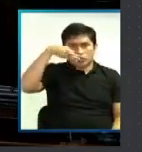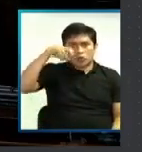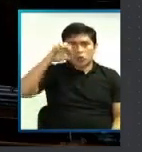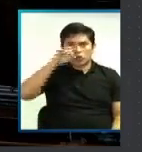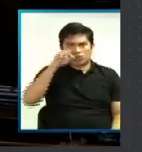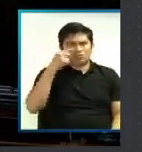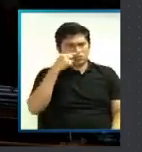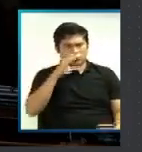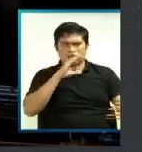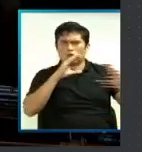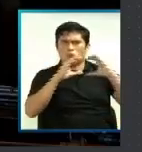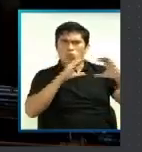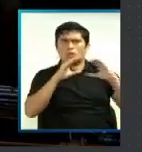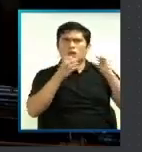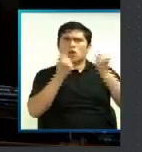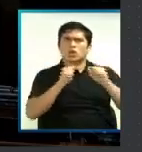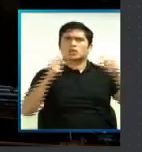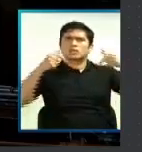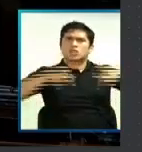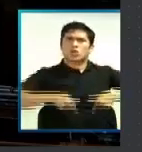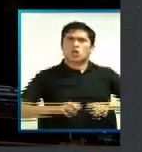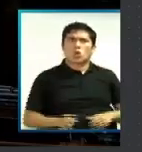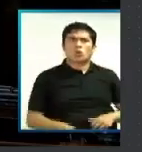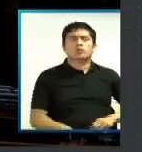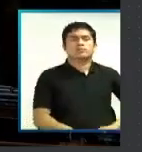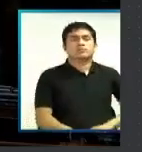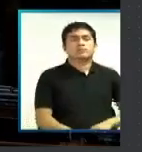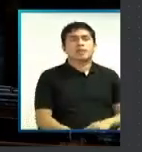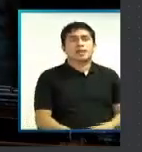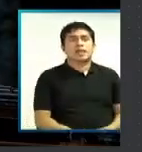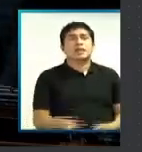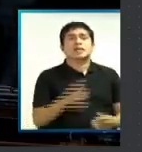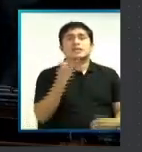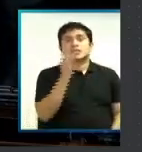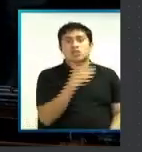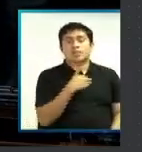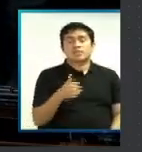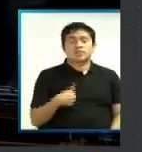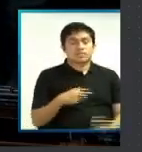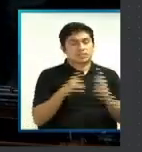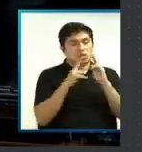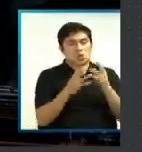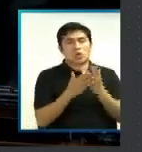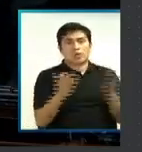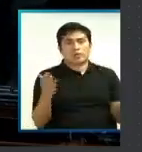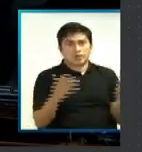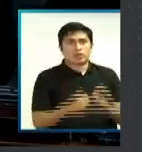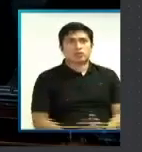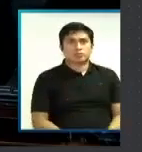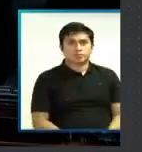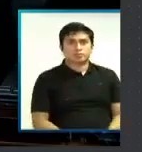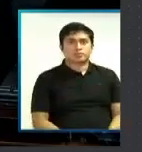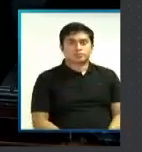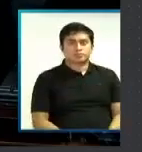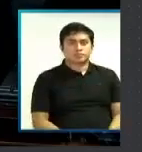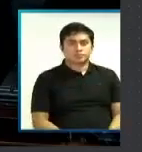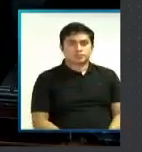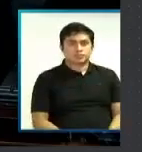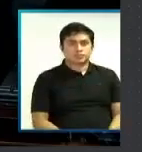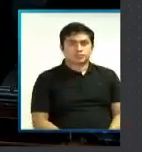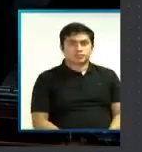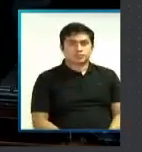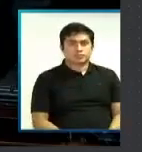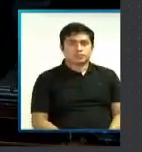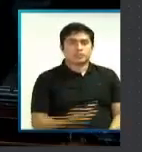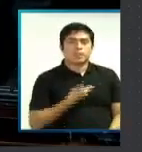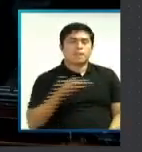que regula el uso de la fuerza pública en las manifestaciones específicamente y que por eso mismo ha sido criticada por diversos